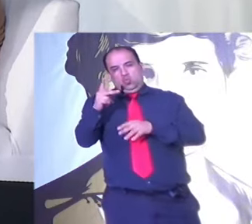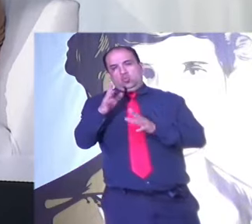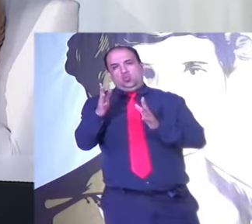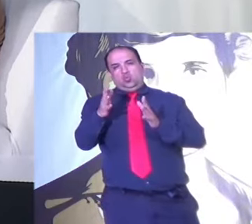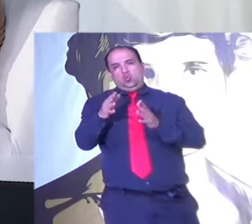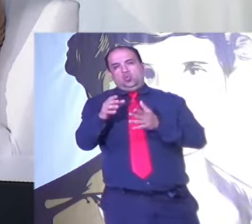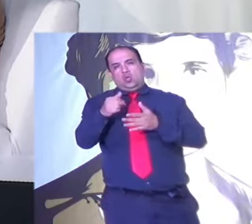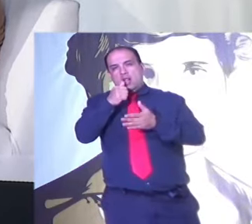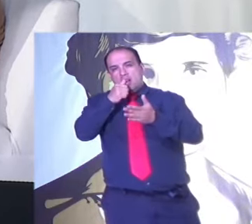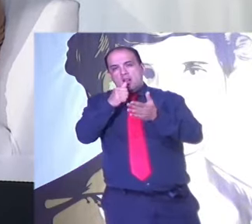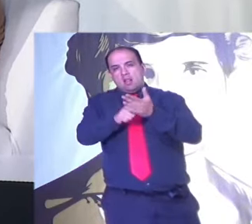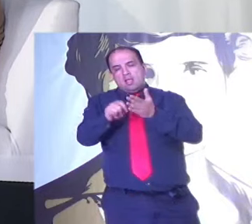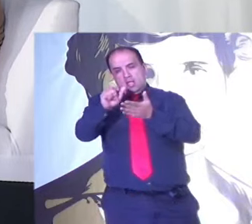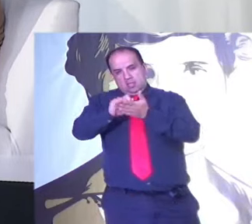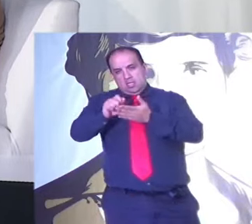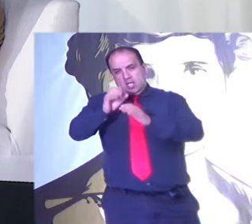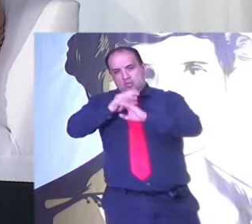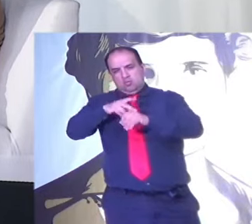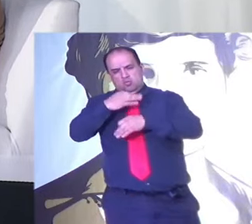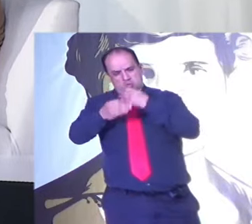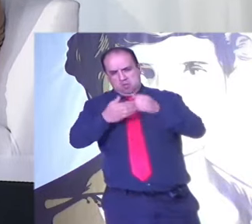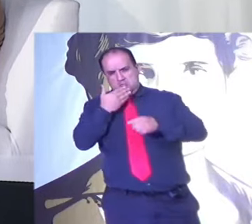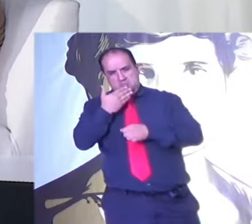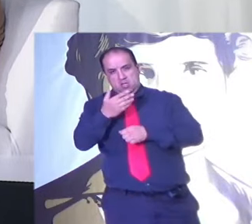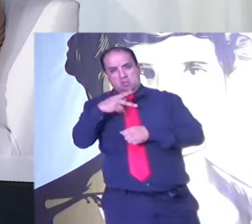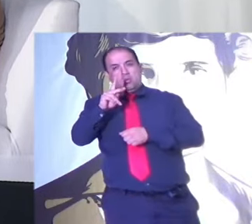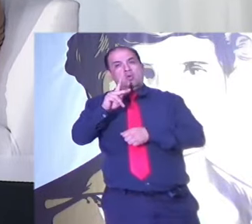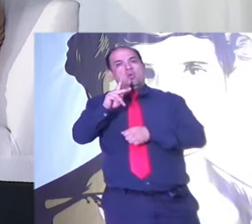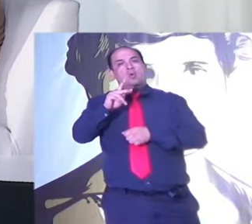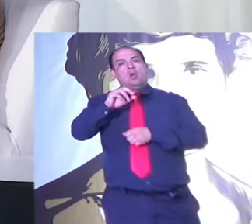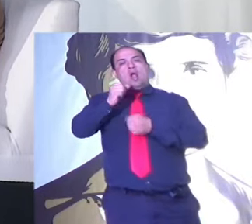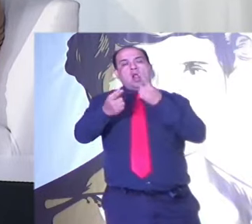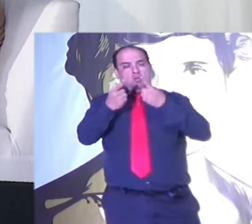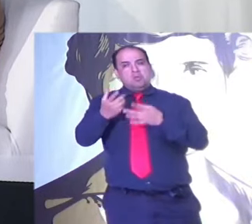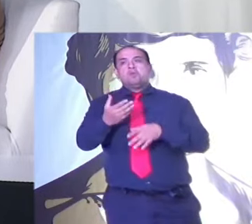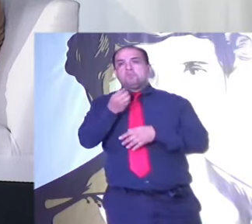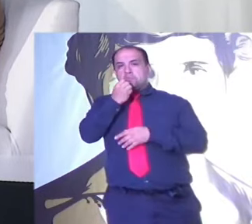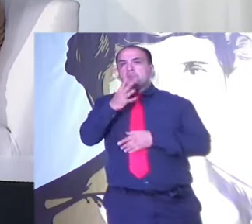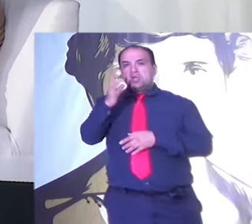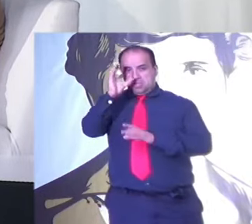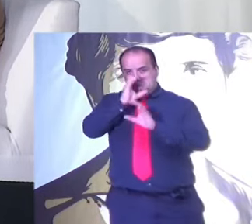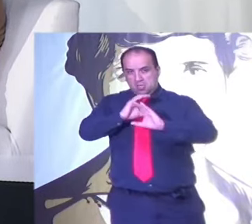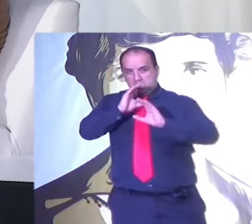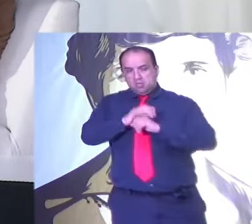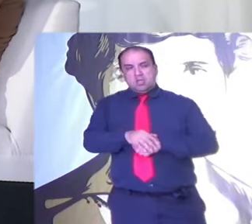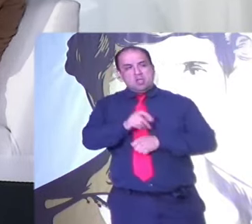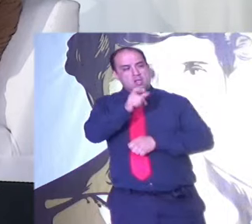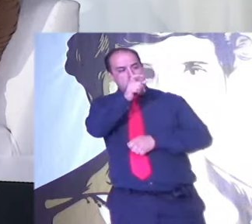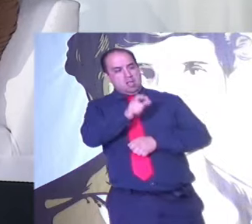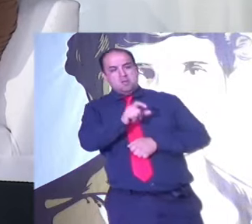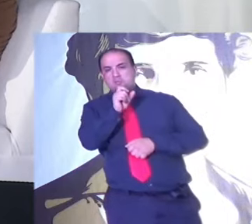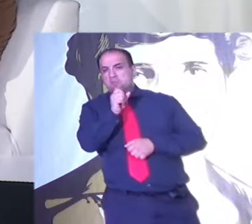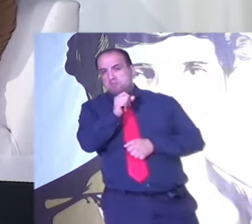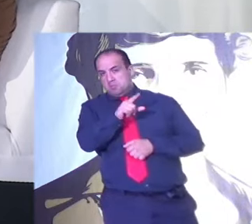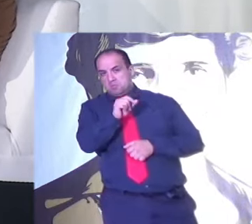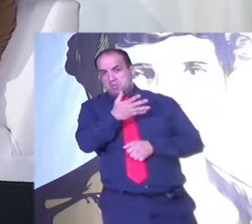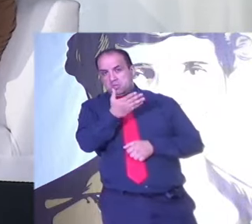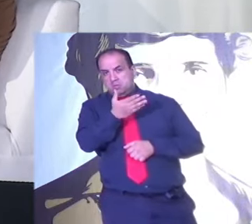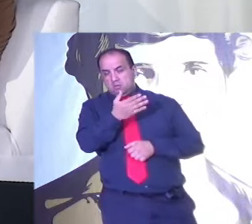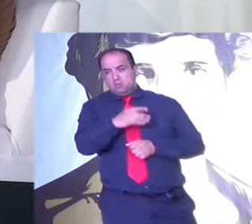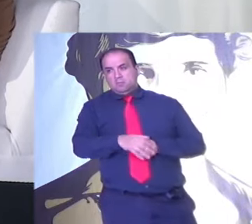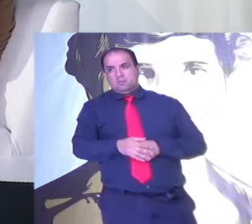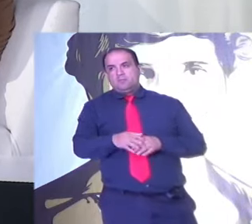letras, ¿no? No todas son buenas, pero algunos sí son sobresalientes. Y el mismo chavo, pues es